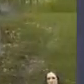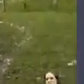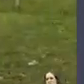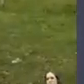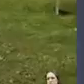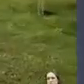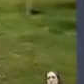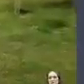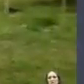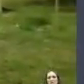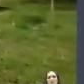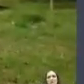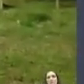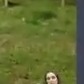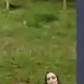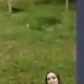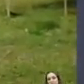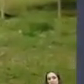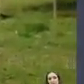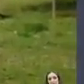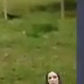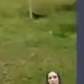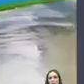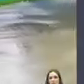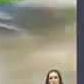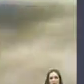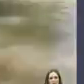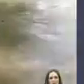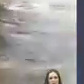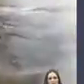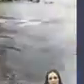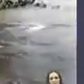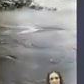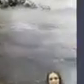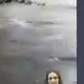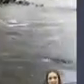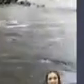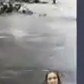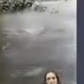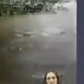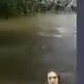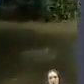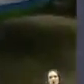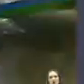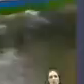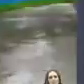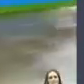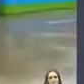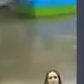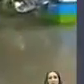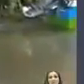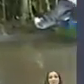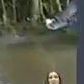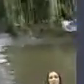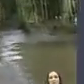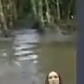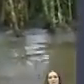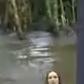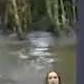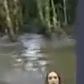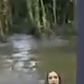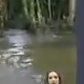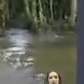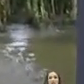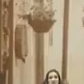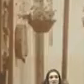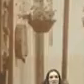son Atarraya, Buenavista, La Habana y aguas abajo del río La Miel. Hasta ahora son 20 familias las afectadas y el río se encuentra en